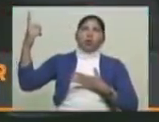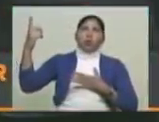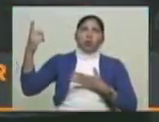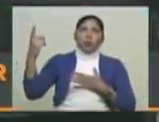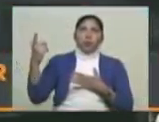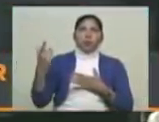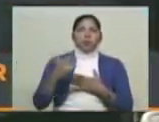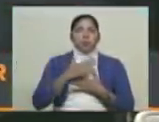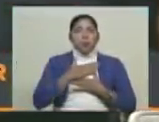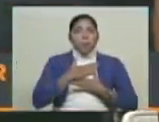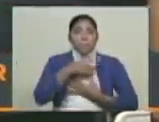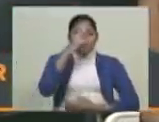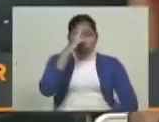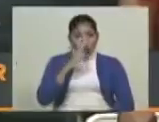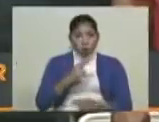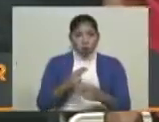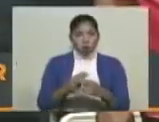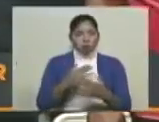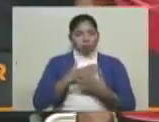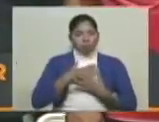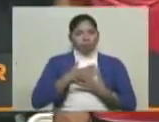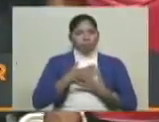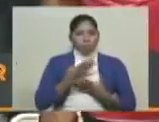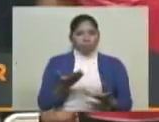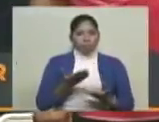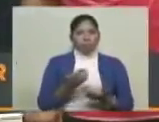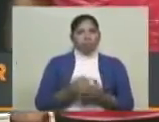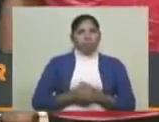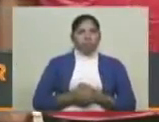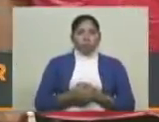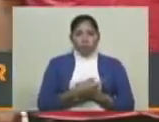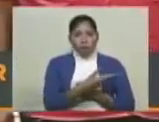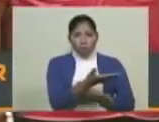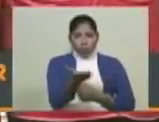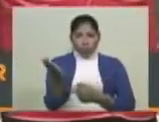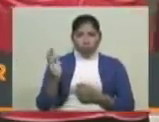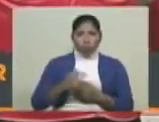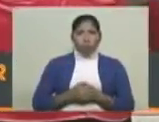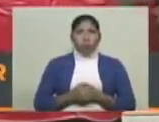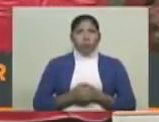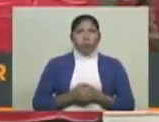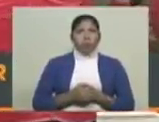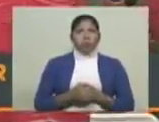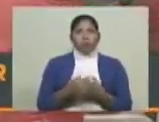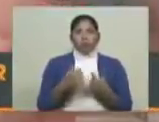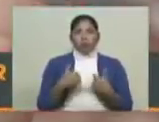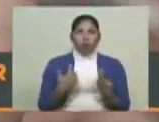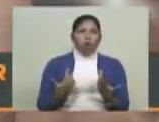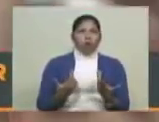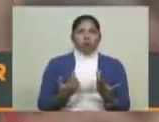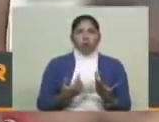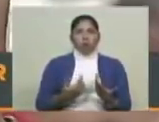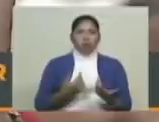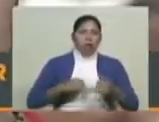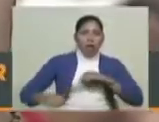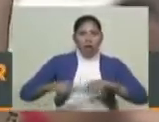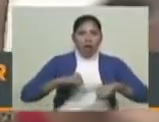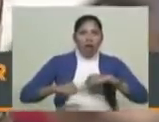Juro por mi honor. Juro por ellos. Que no daré descanso a mi brazo.